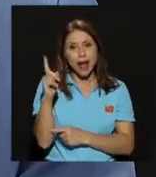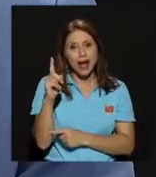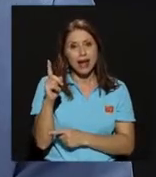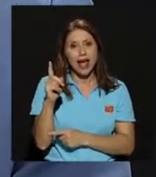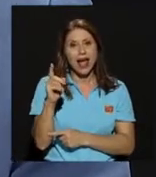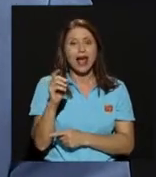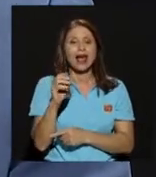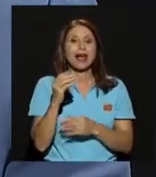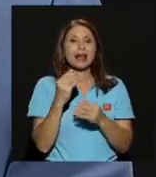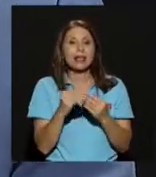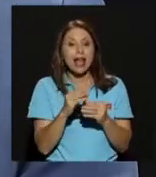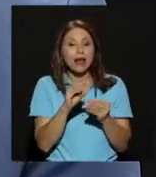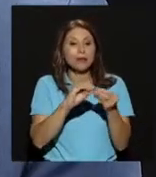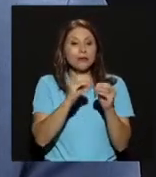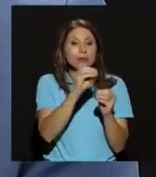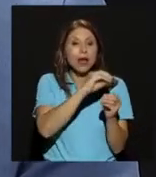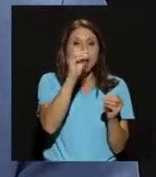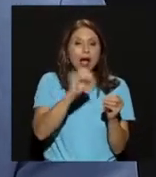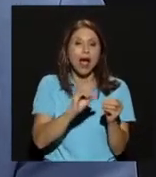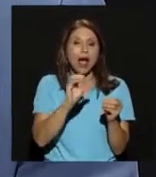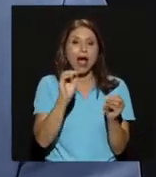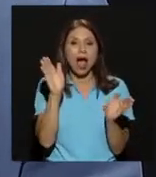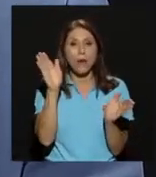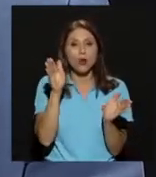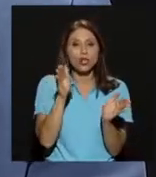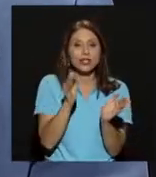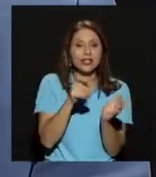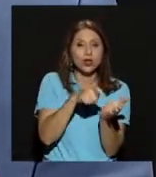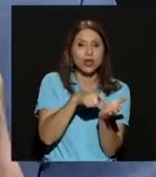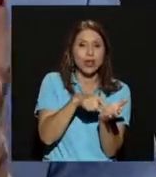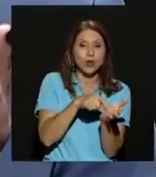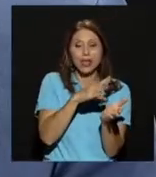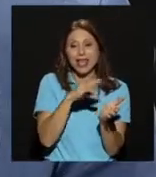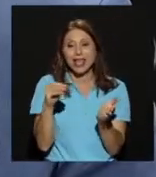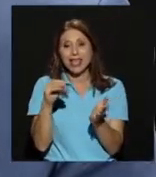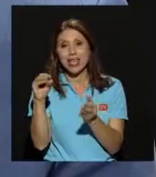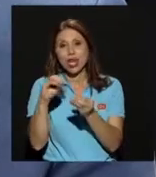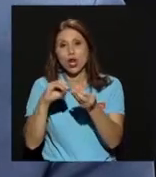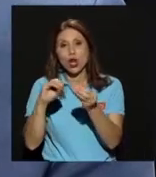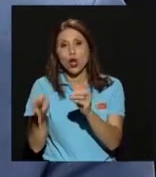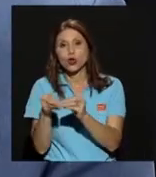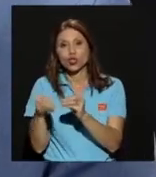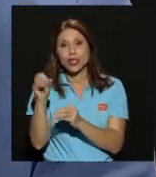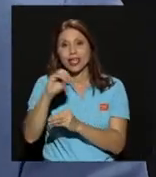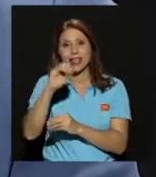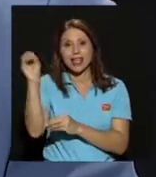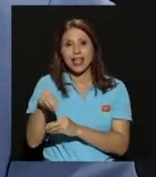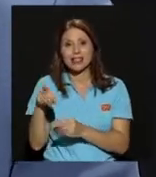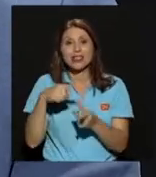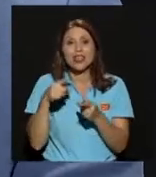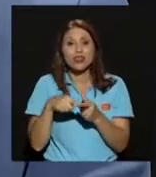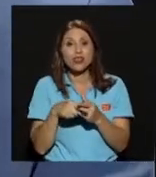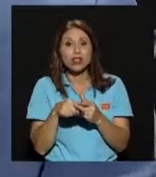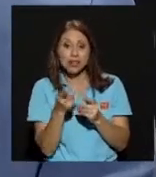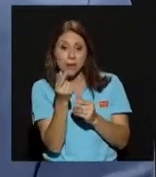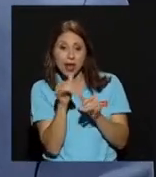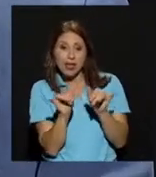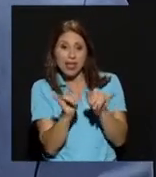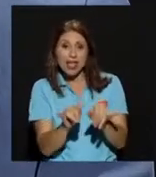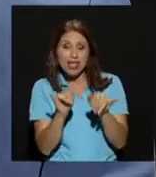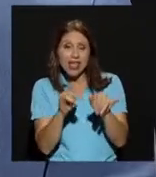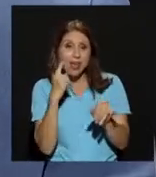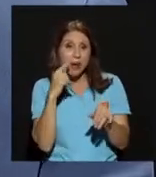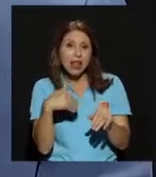de la deuda y los intereses entonces lo que va quedando para el resto de las cosas es aproximadamente si